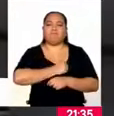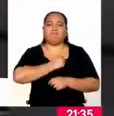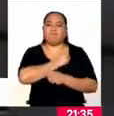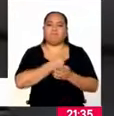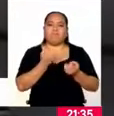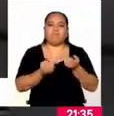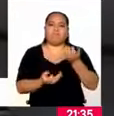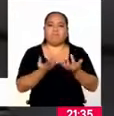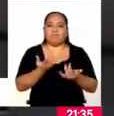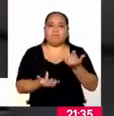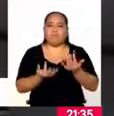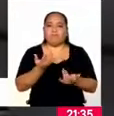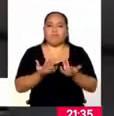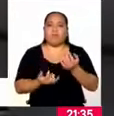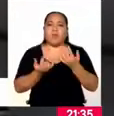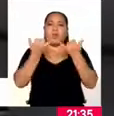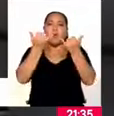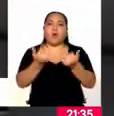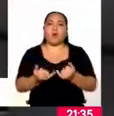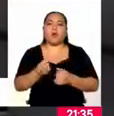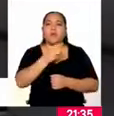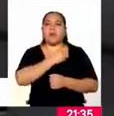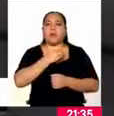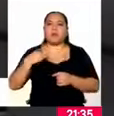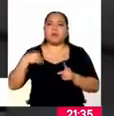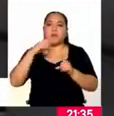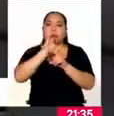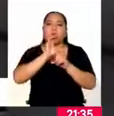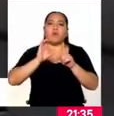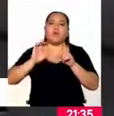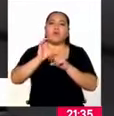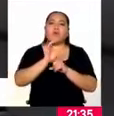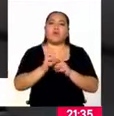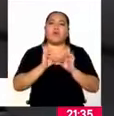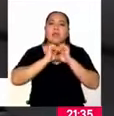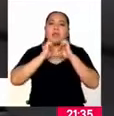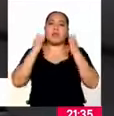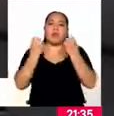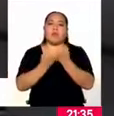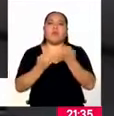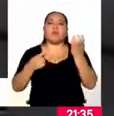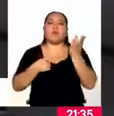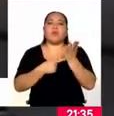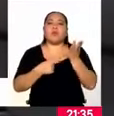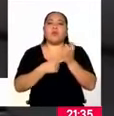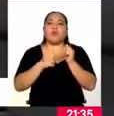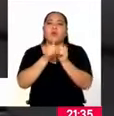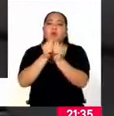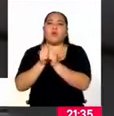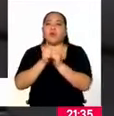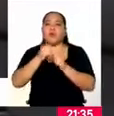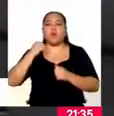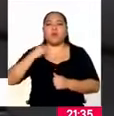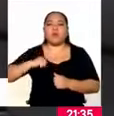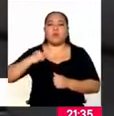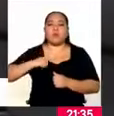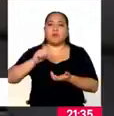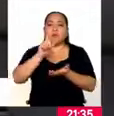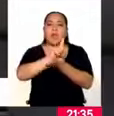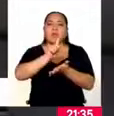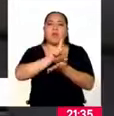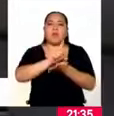incendio. El día de hoy, el Ministerio de Cultura, el equipo técnico, junto a la Municipalidad Metropolitana